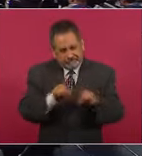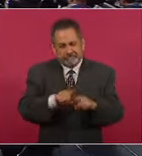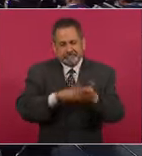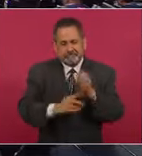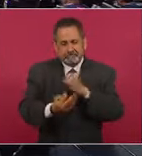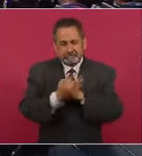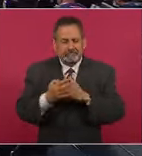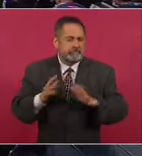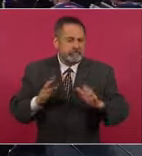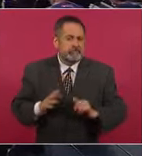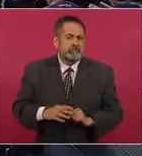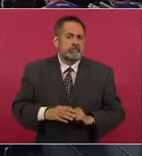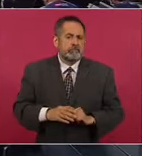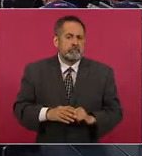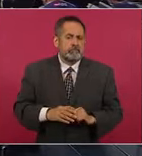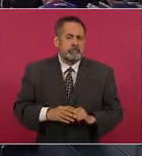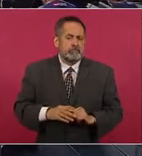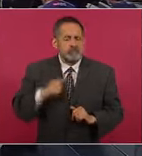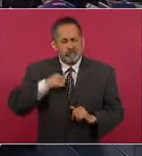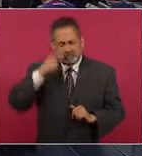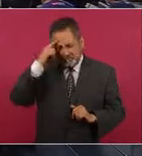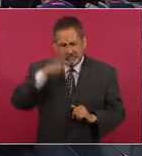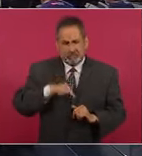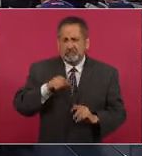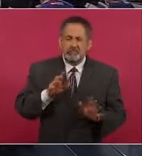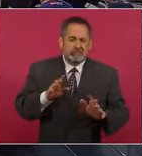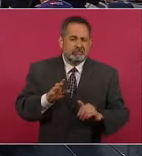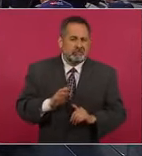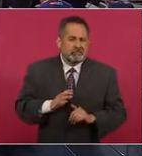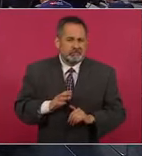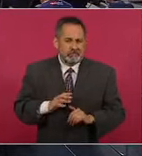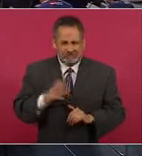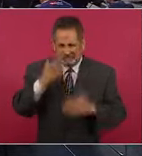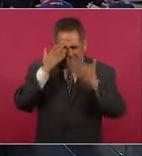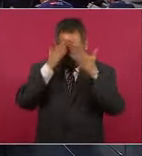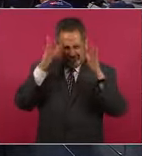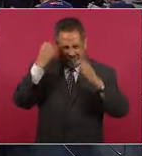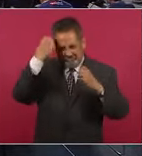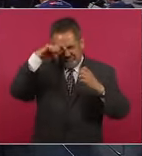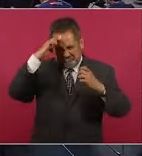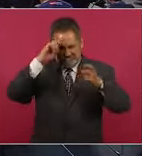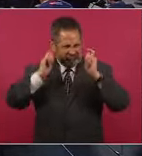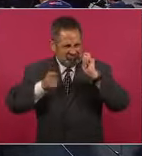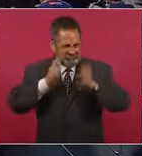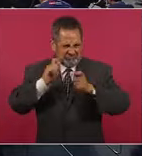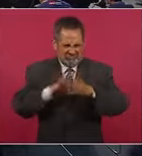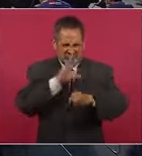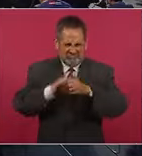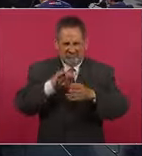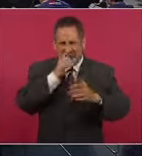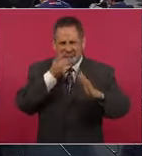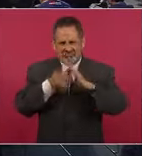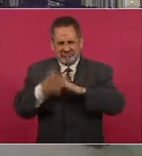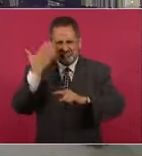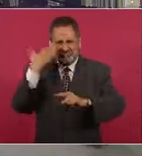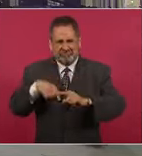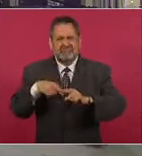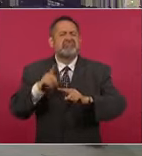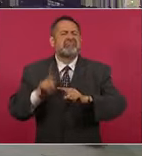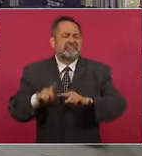creo que no hay quien tenga más experiencia en esta materia